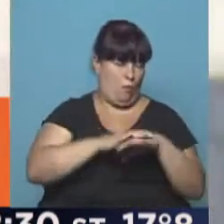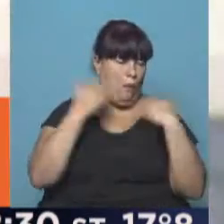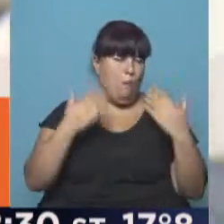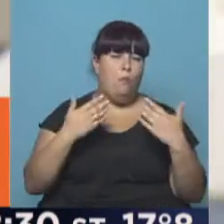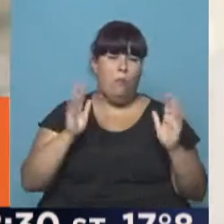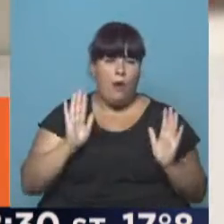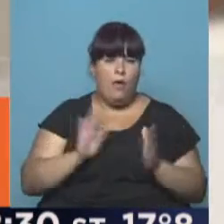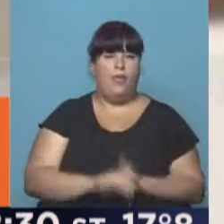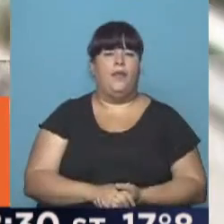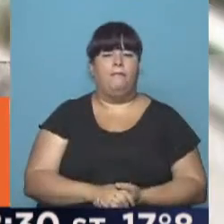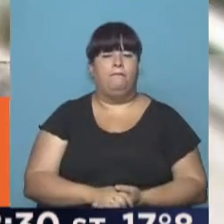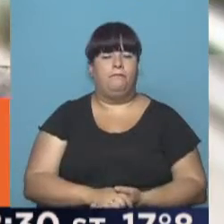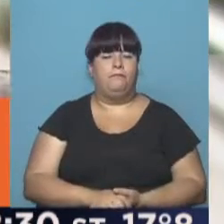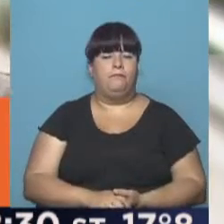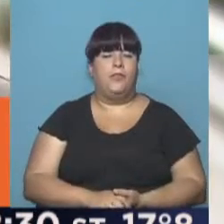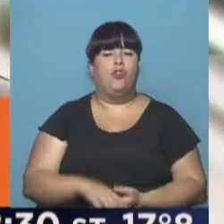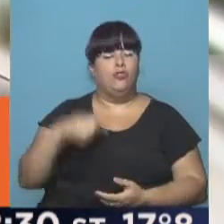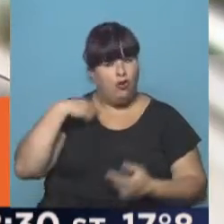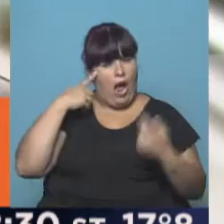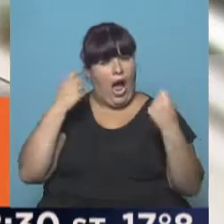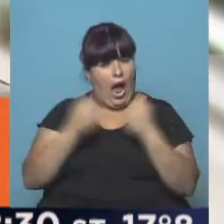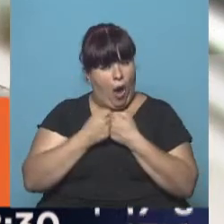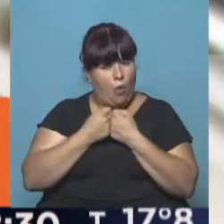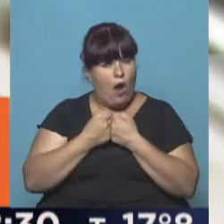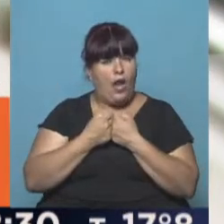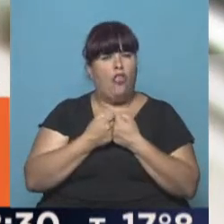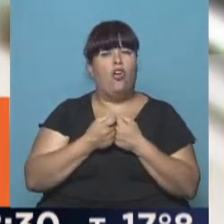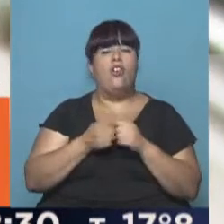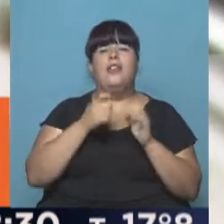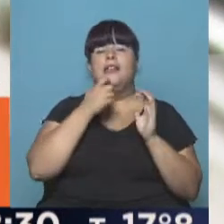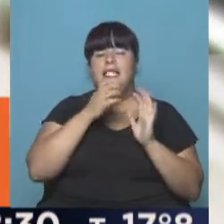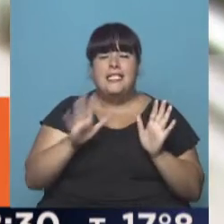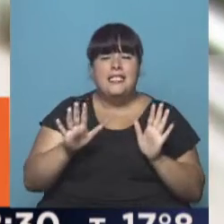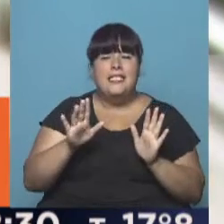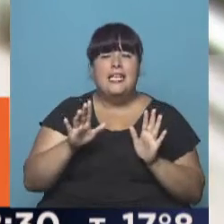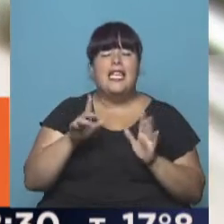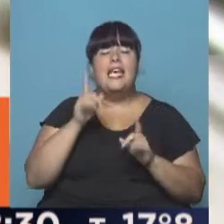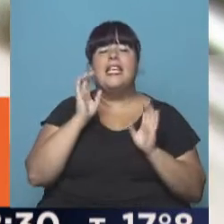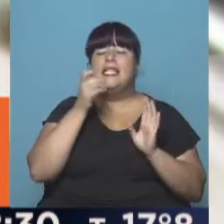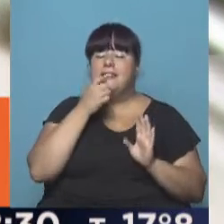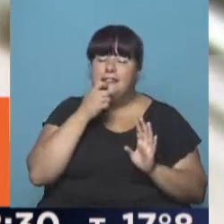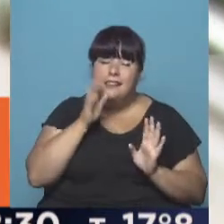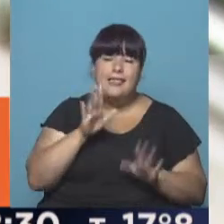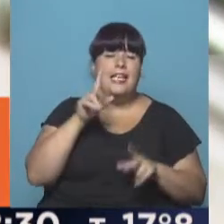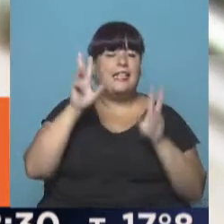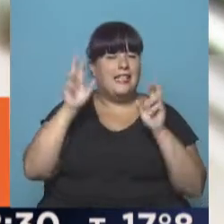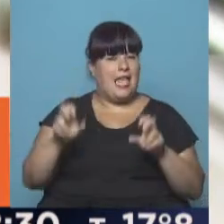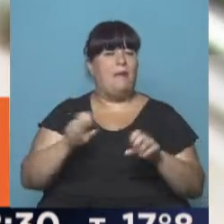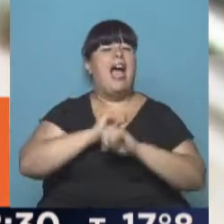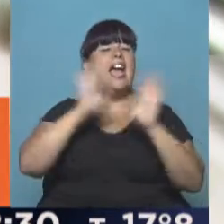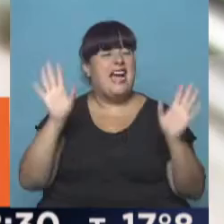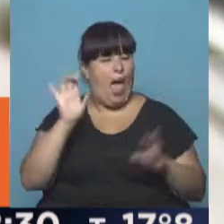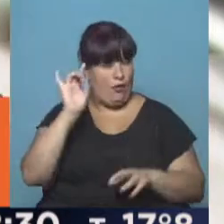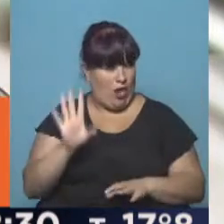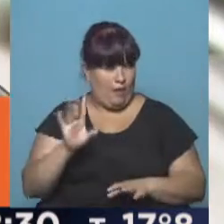de imputabilidad estoy de acuerdo mientras tanto sean los los casos sean casos graves